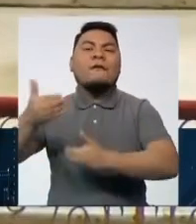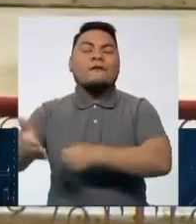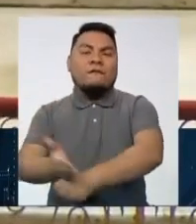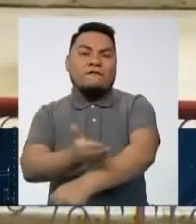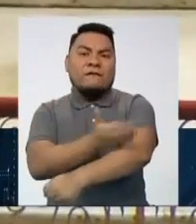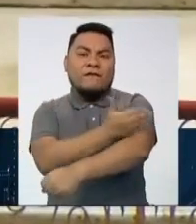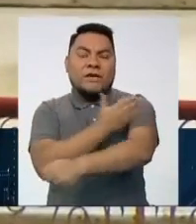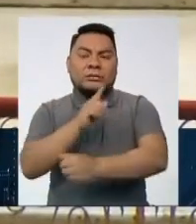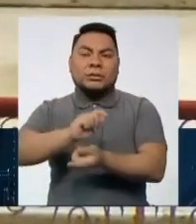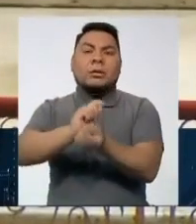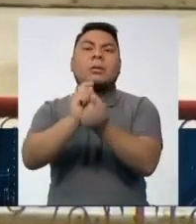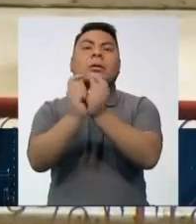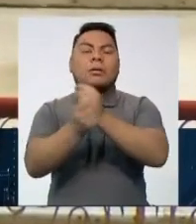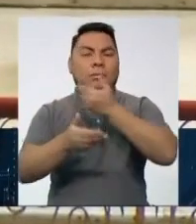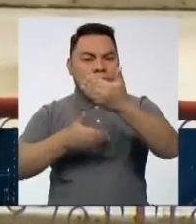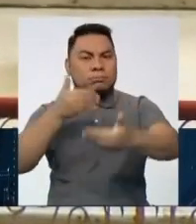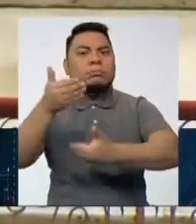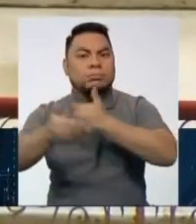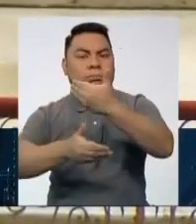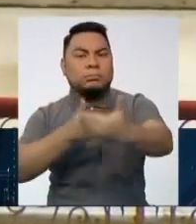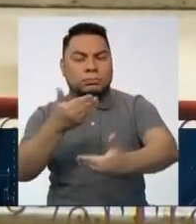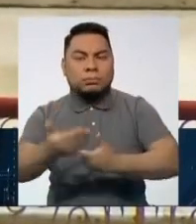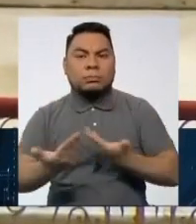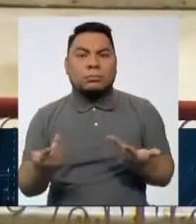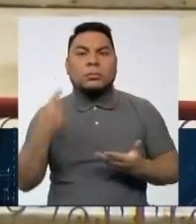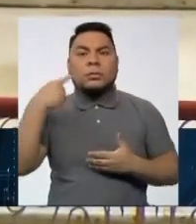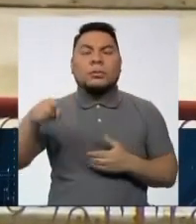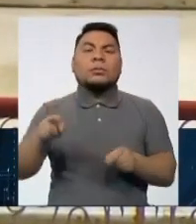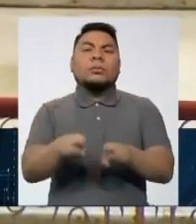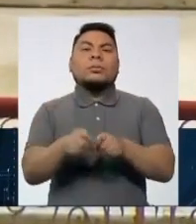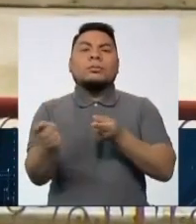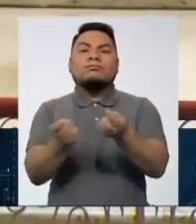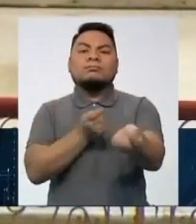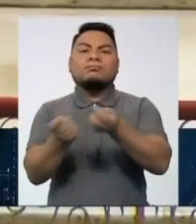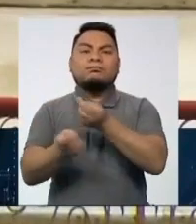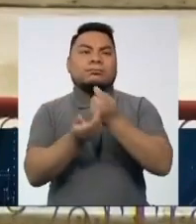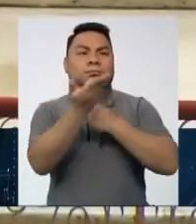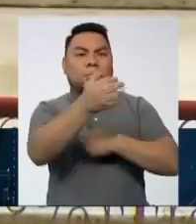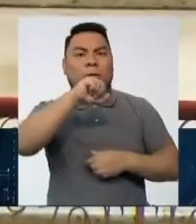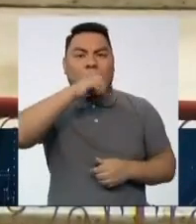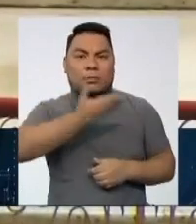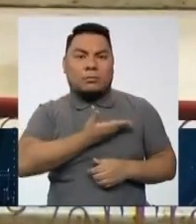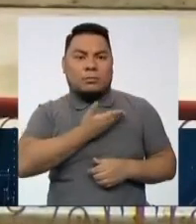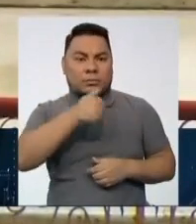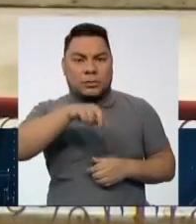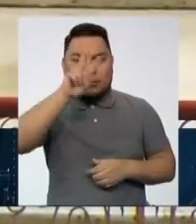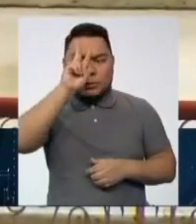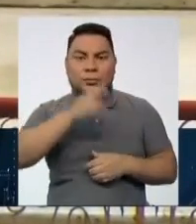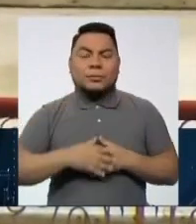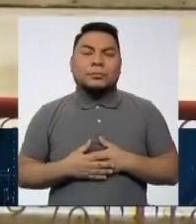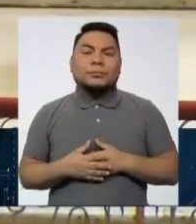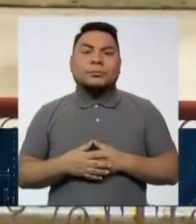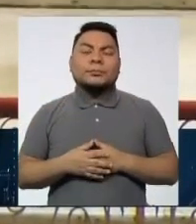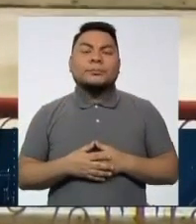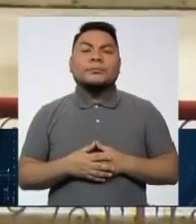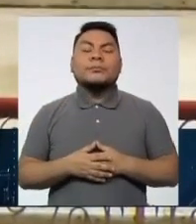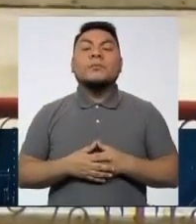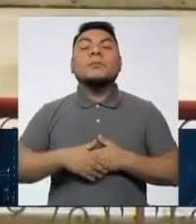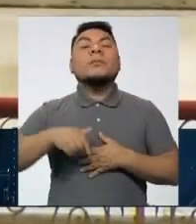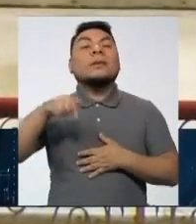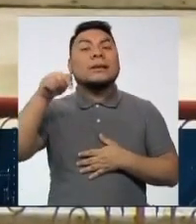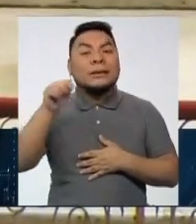proceso de reforma bajo la guía del Vicario de Cristo en la tierra. La